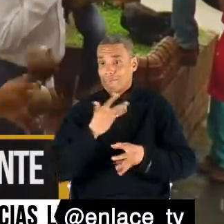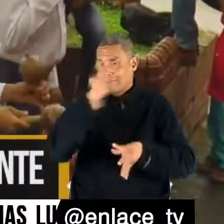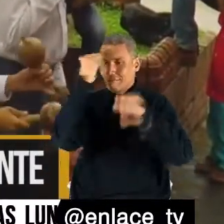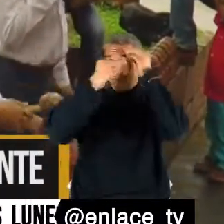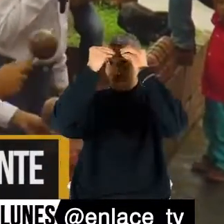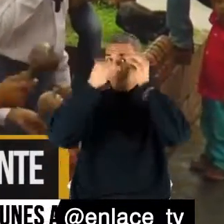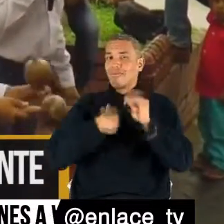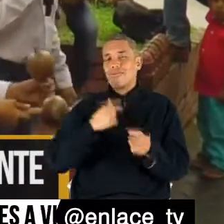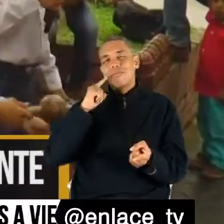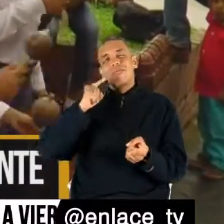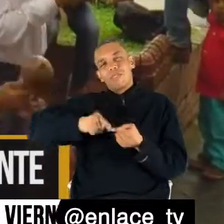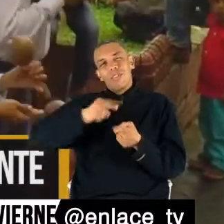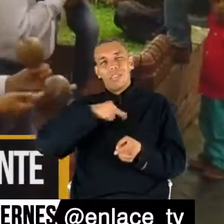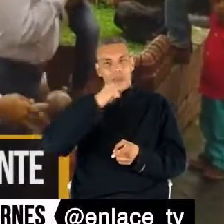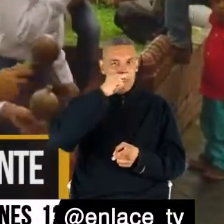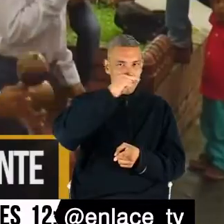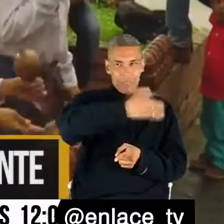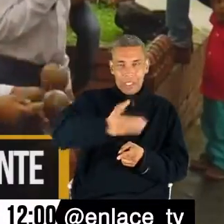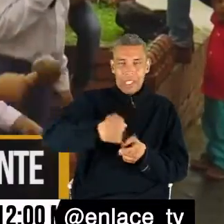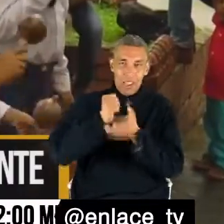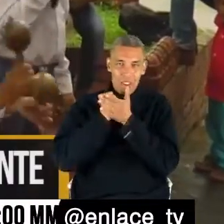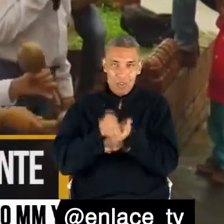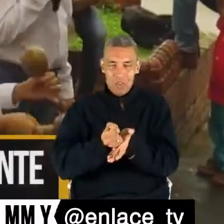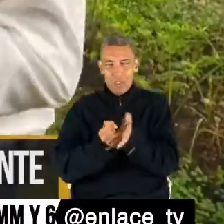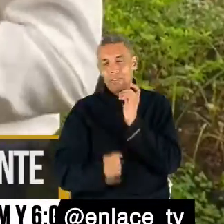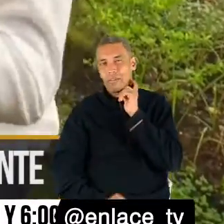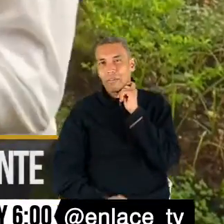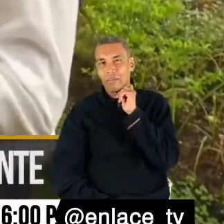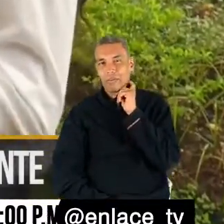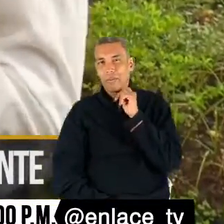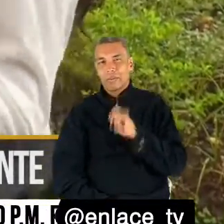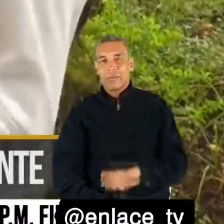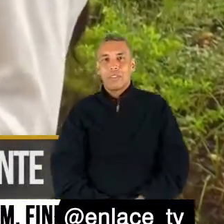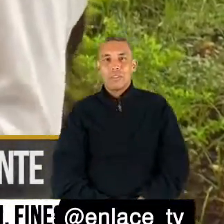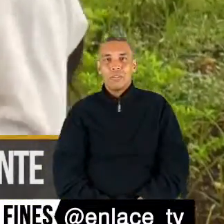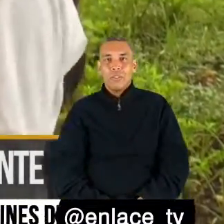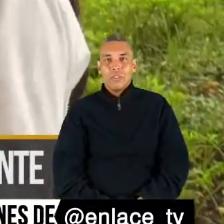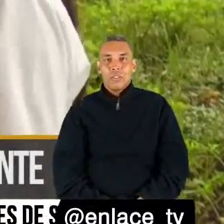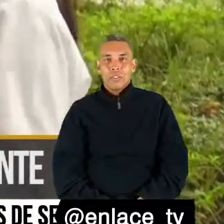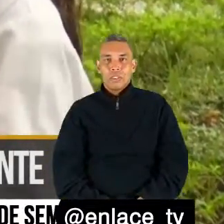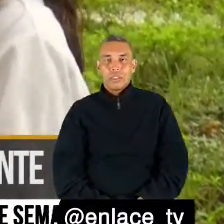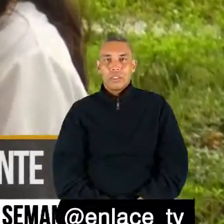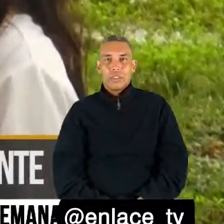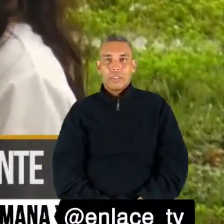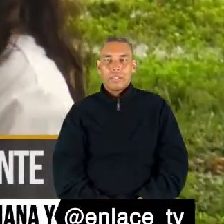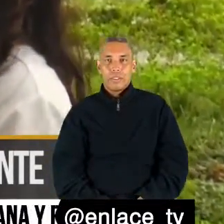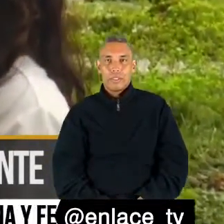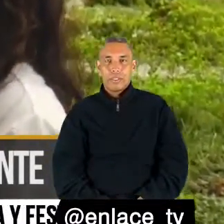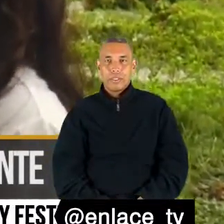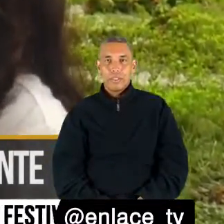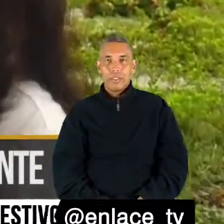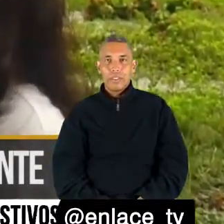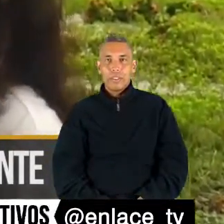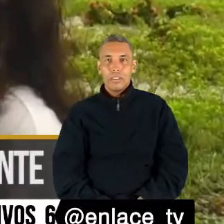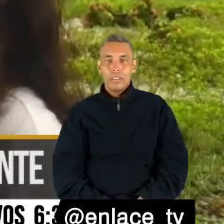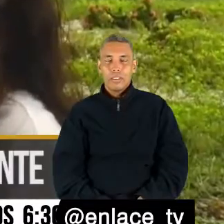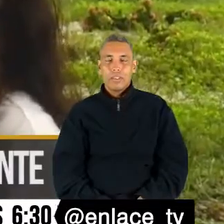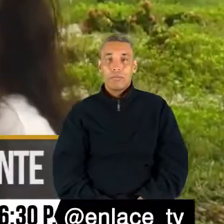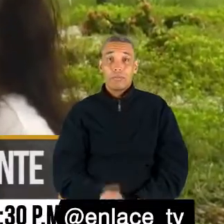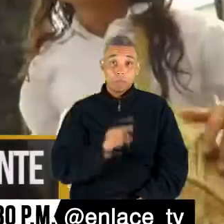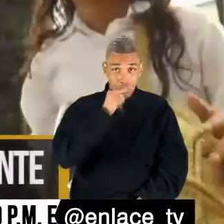parte con la que nosotros iniciamos este proceso en el barrio Primero de Mayo hace un año. Con estos niños